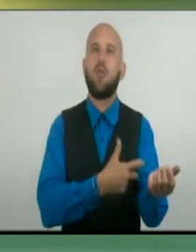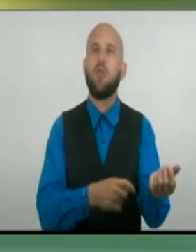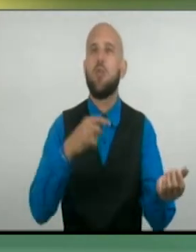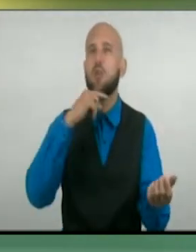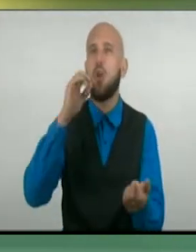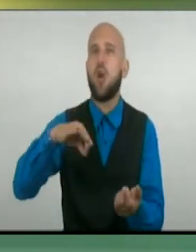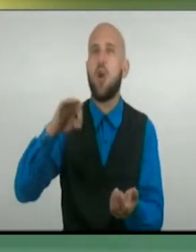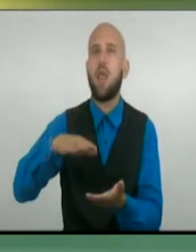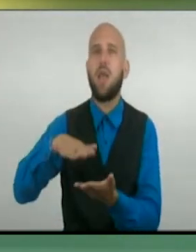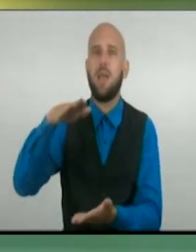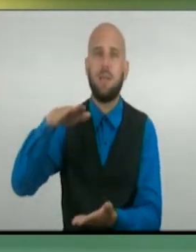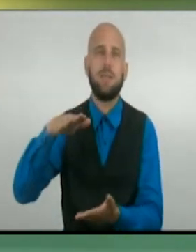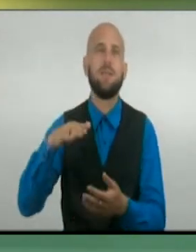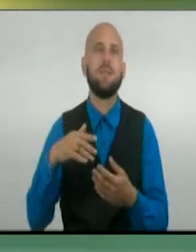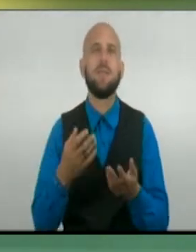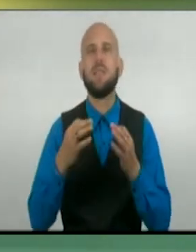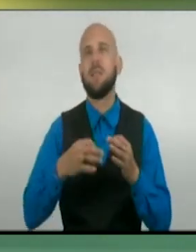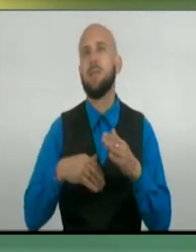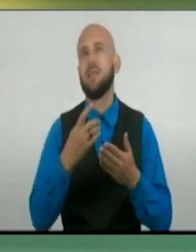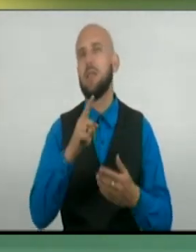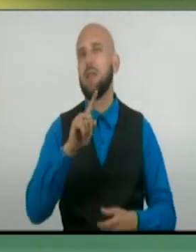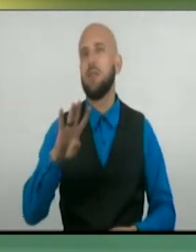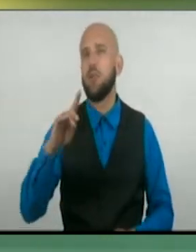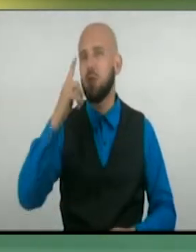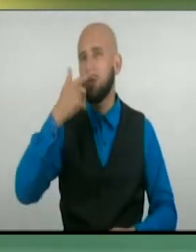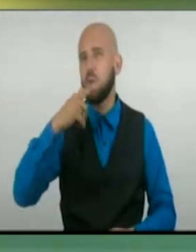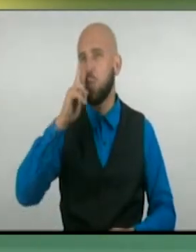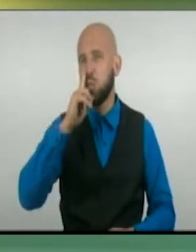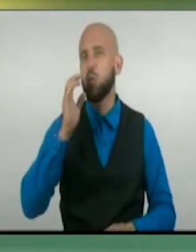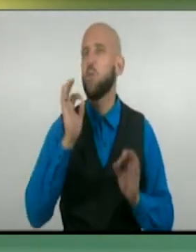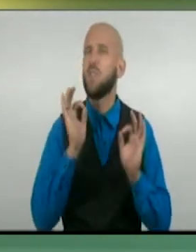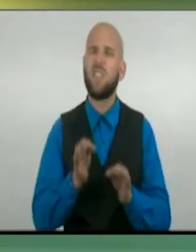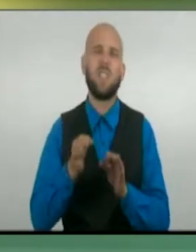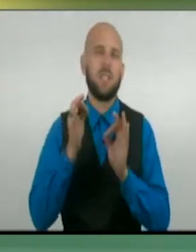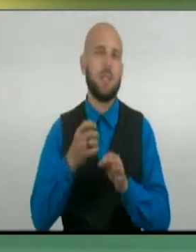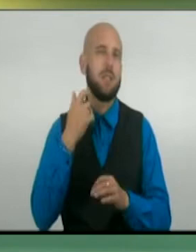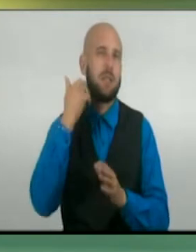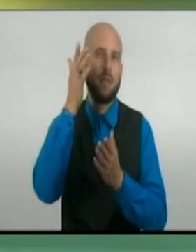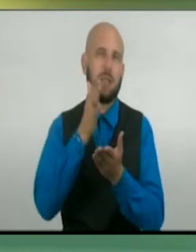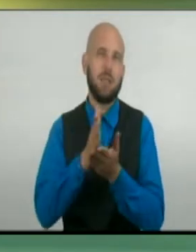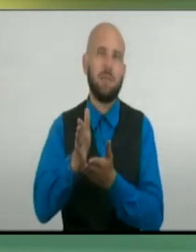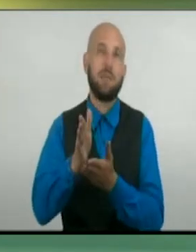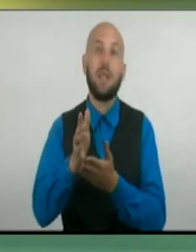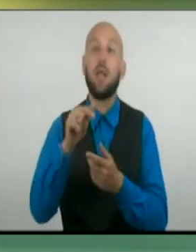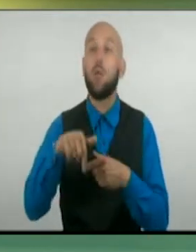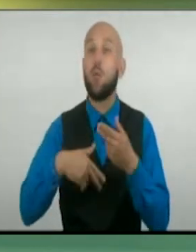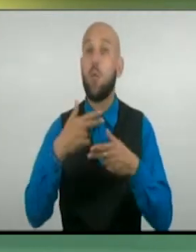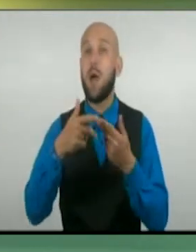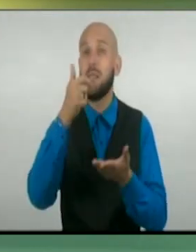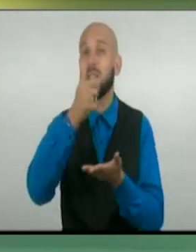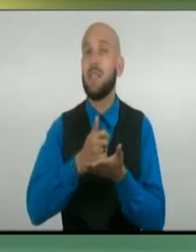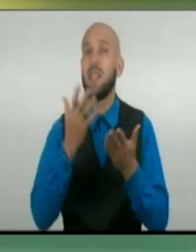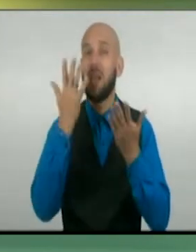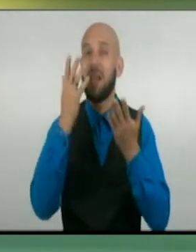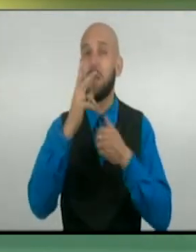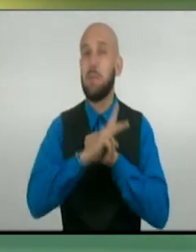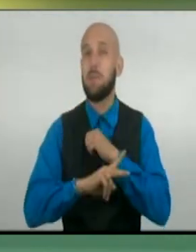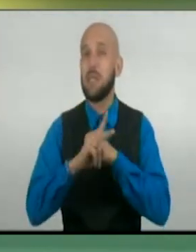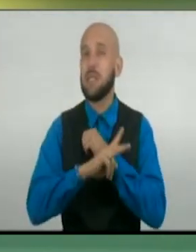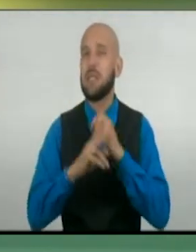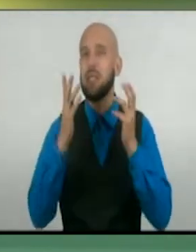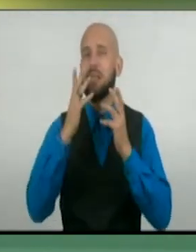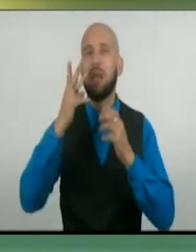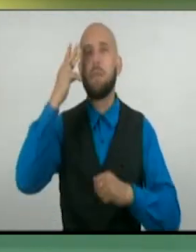que siempre se celebra a los 14 de junio y este año es en el país de méxico que se va a celebrar